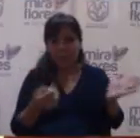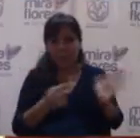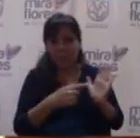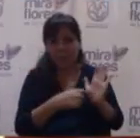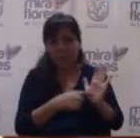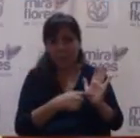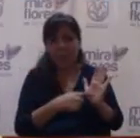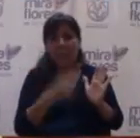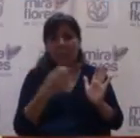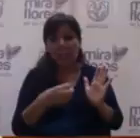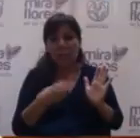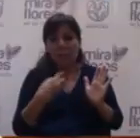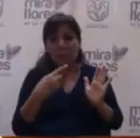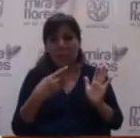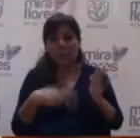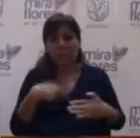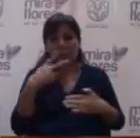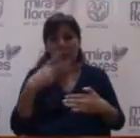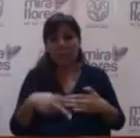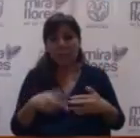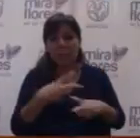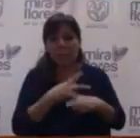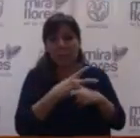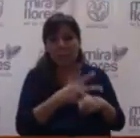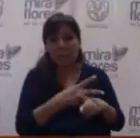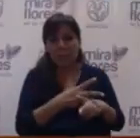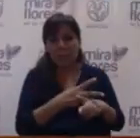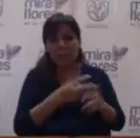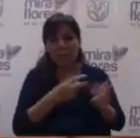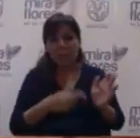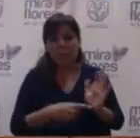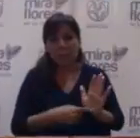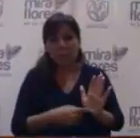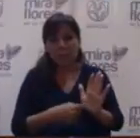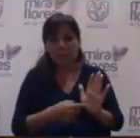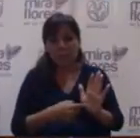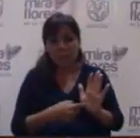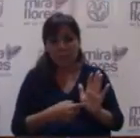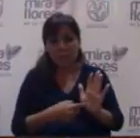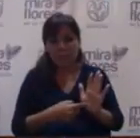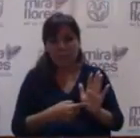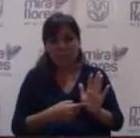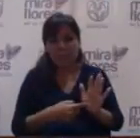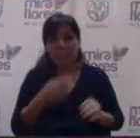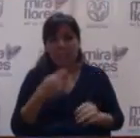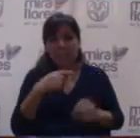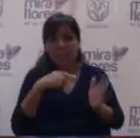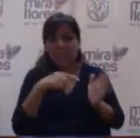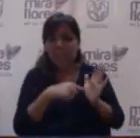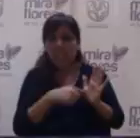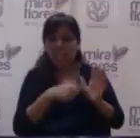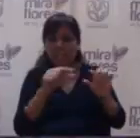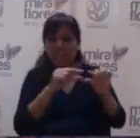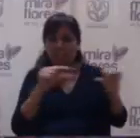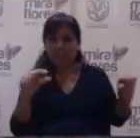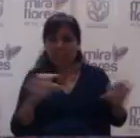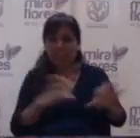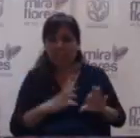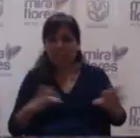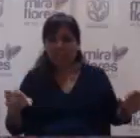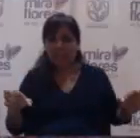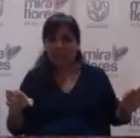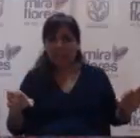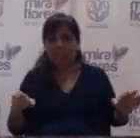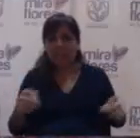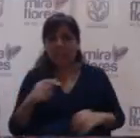de seguridad. Y Pulimetro recoge un titular que dice las claves del éxito de Miraflores 360